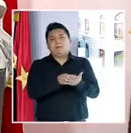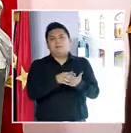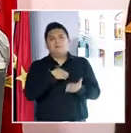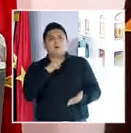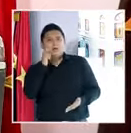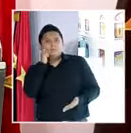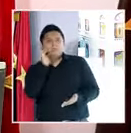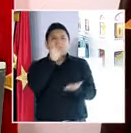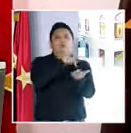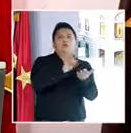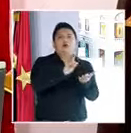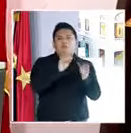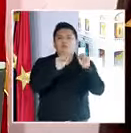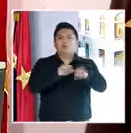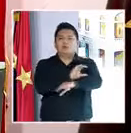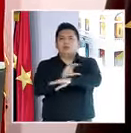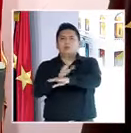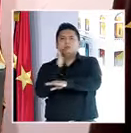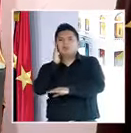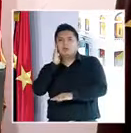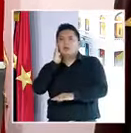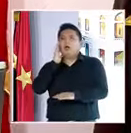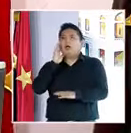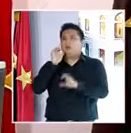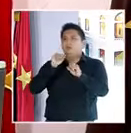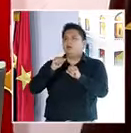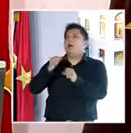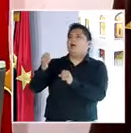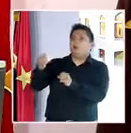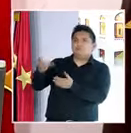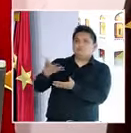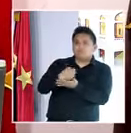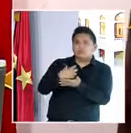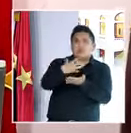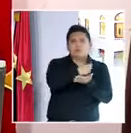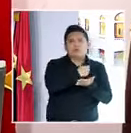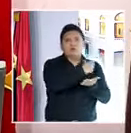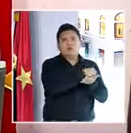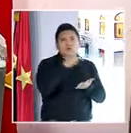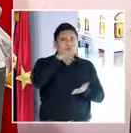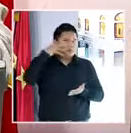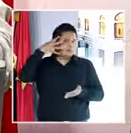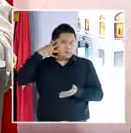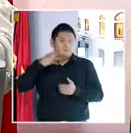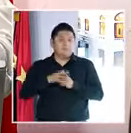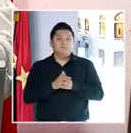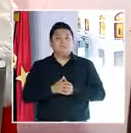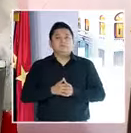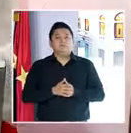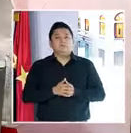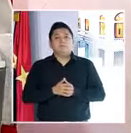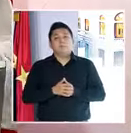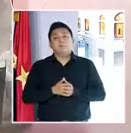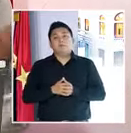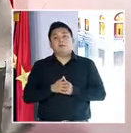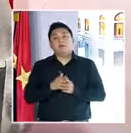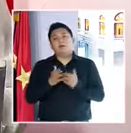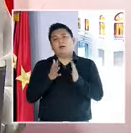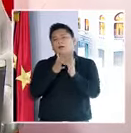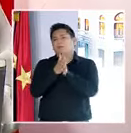virtualidad, mejorar los recaudos a nivel del Departamento Norte de Santander.